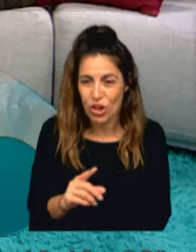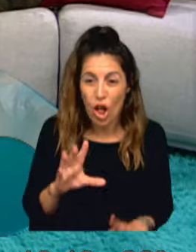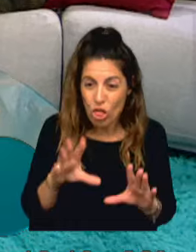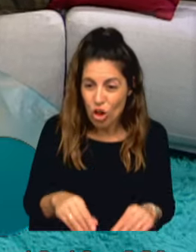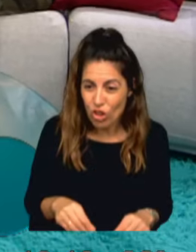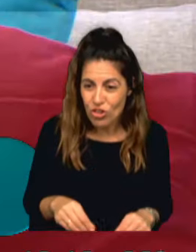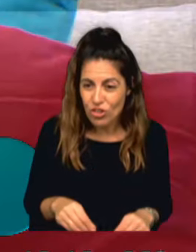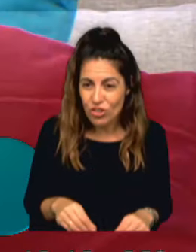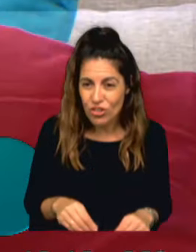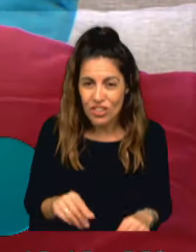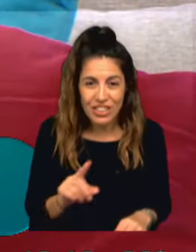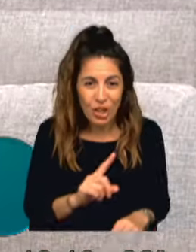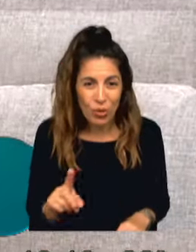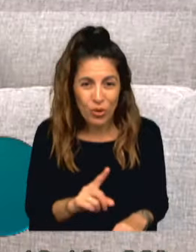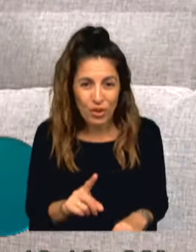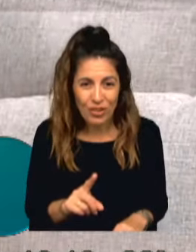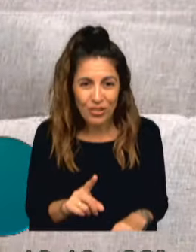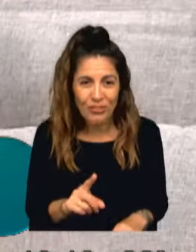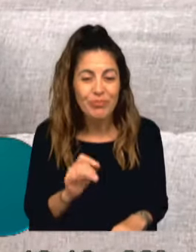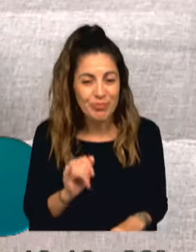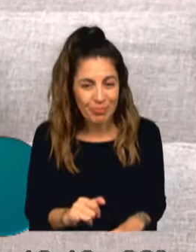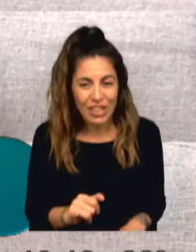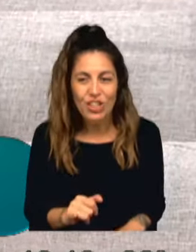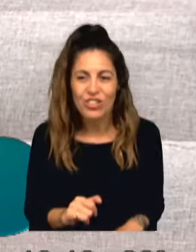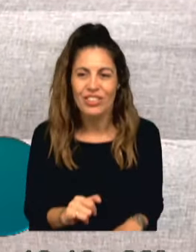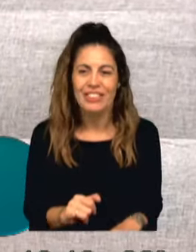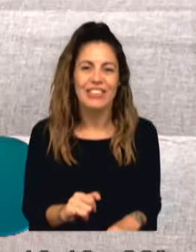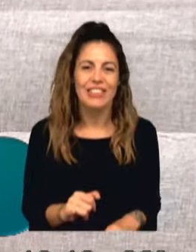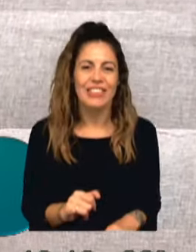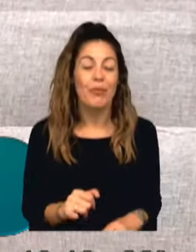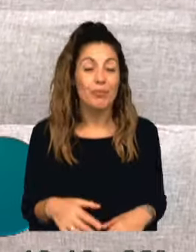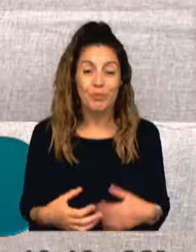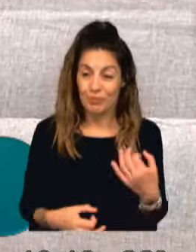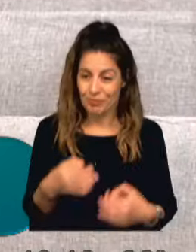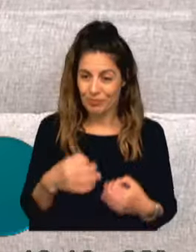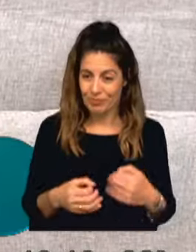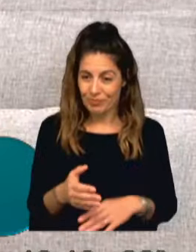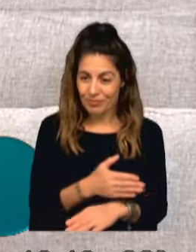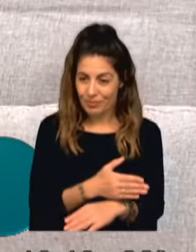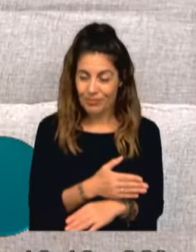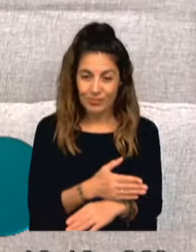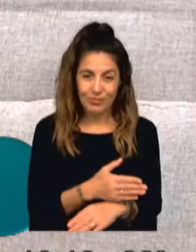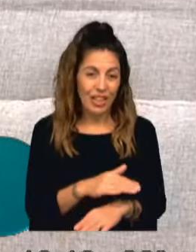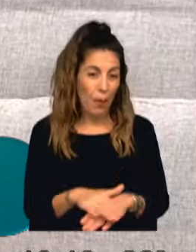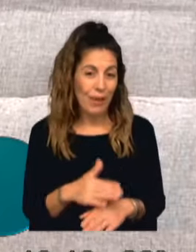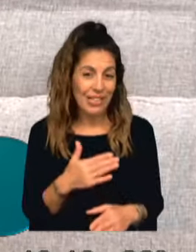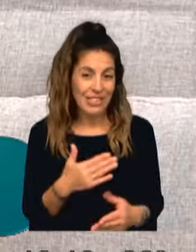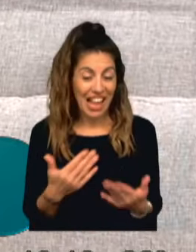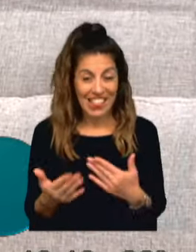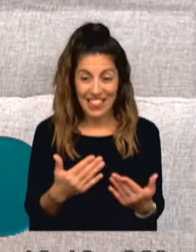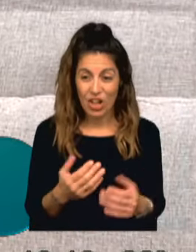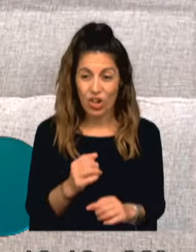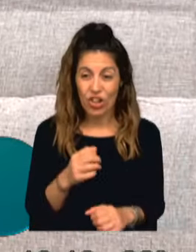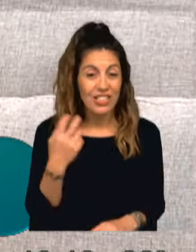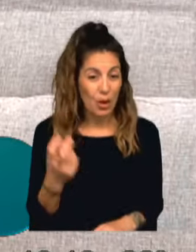eh ninguno No ninguno pero sí s mediante sí Mediante los análisis previos y en base al diálogo y demás lo que